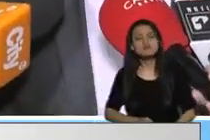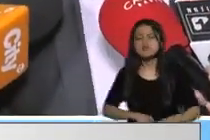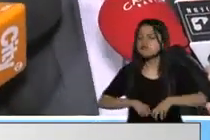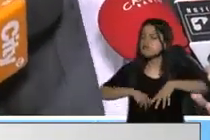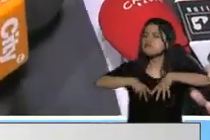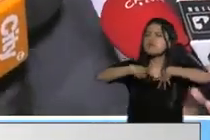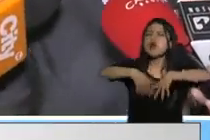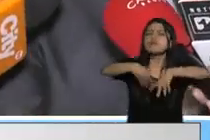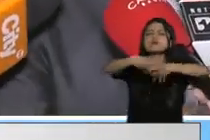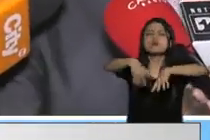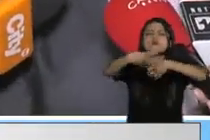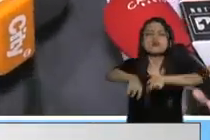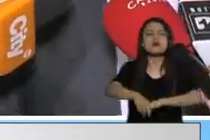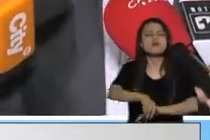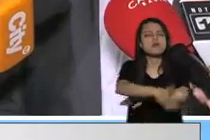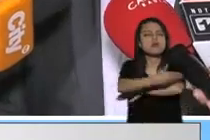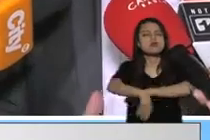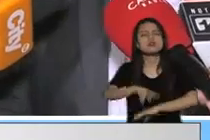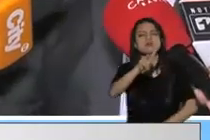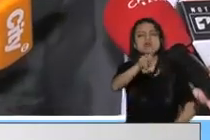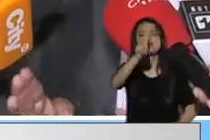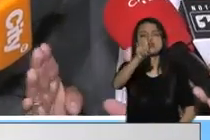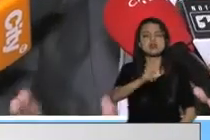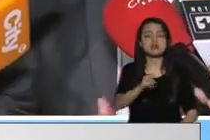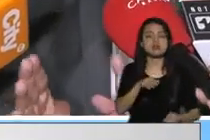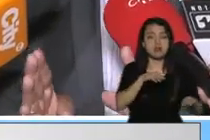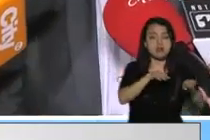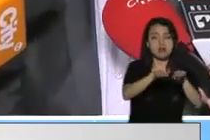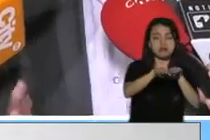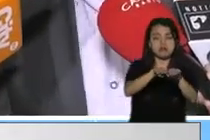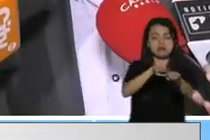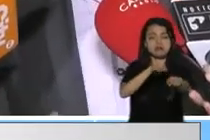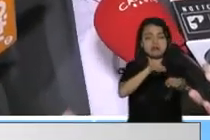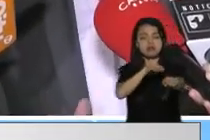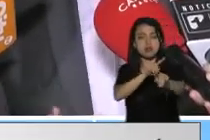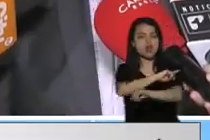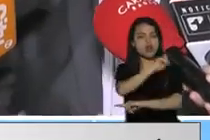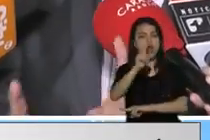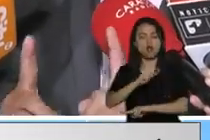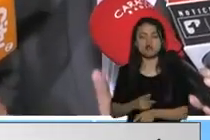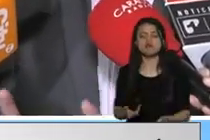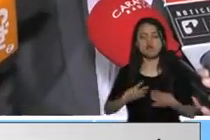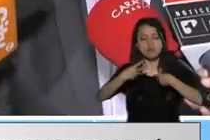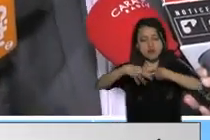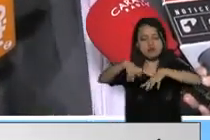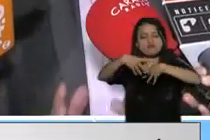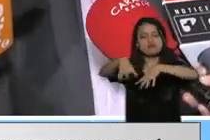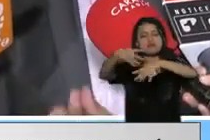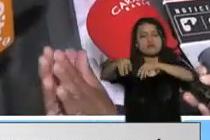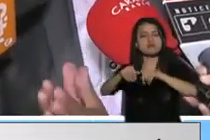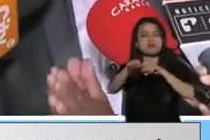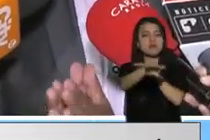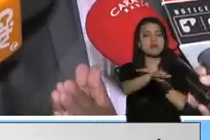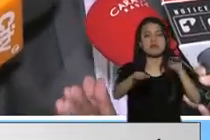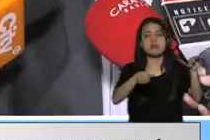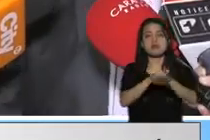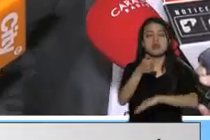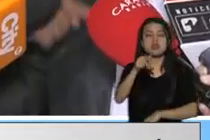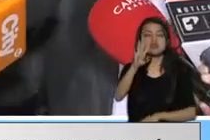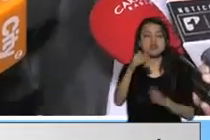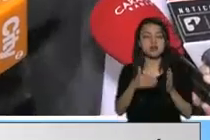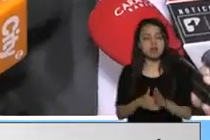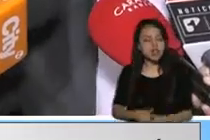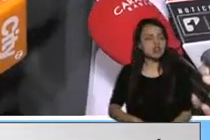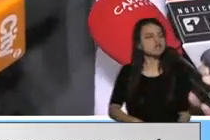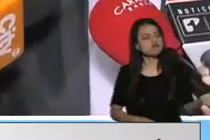la 26, ya no solamente con los taxis, sino estamos invitando a todos los taxistas que tienen pico y placa, que somos casi 14.000, que